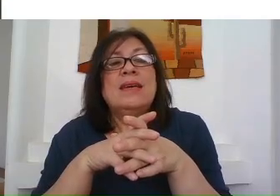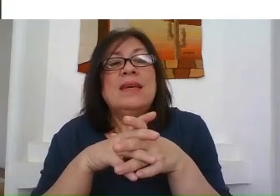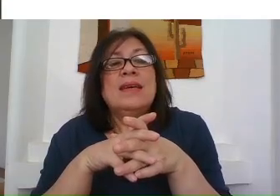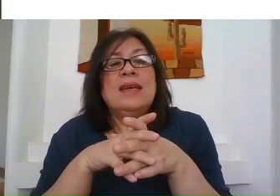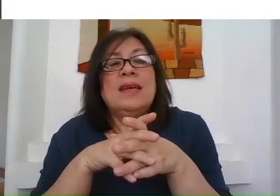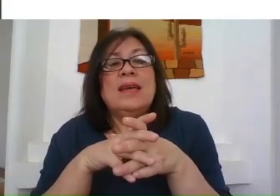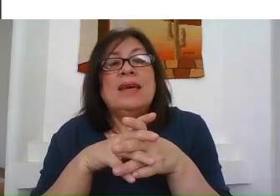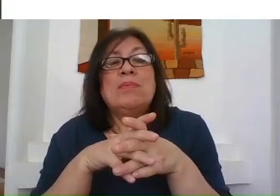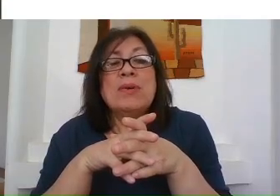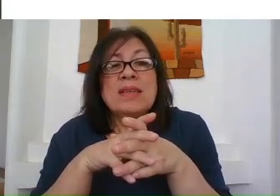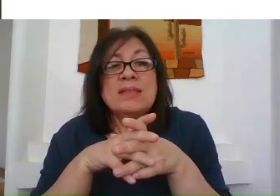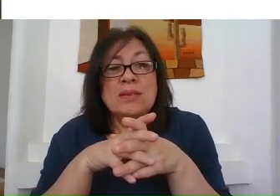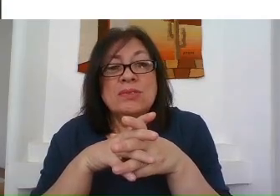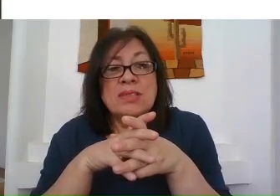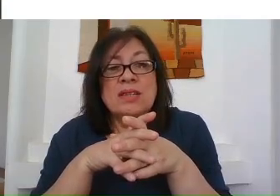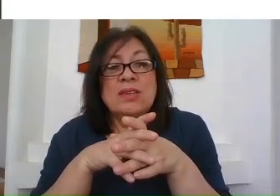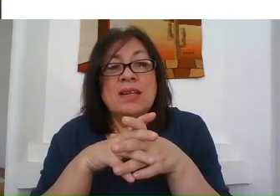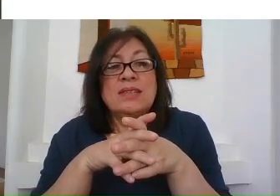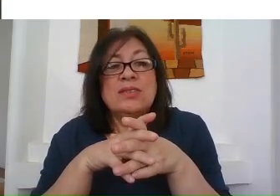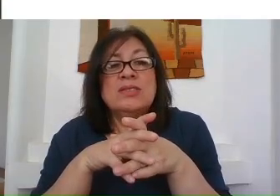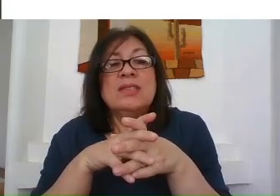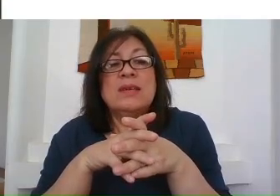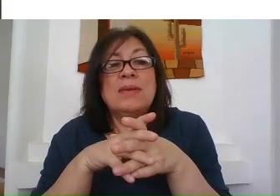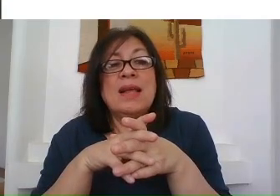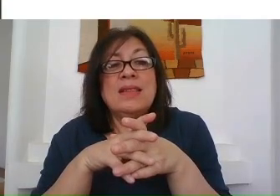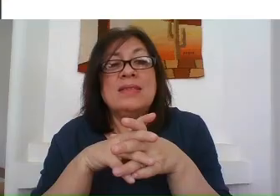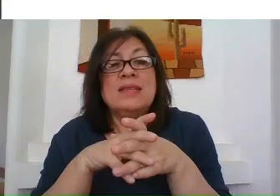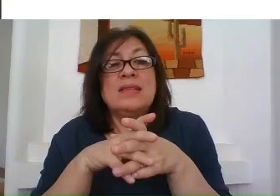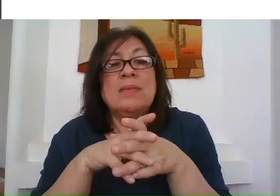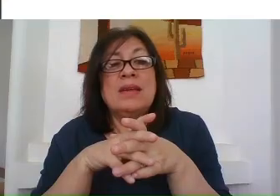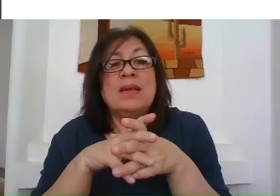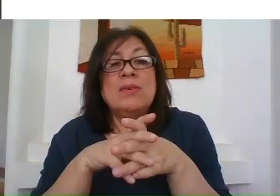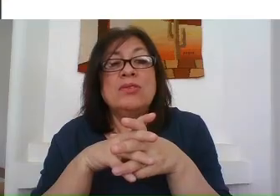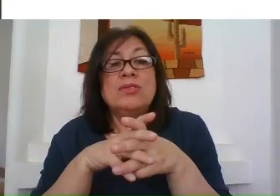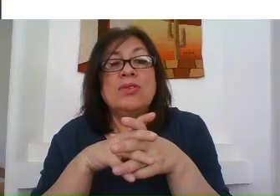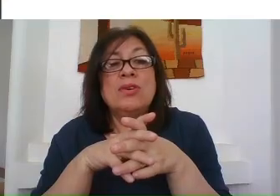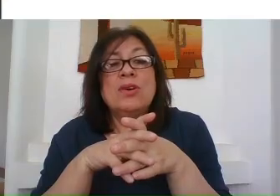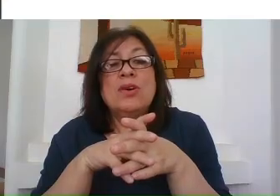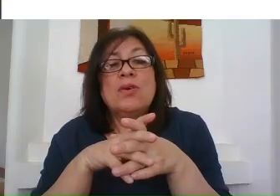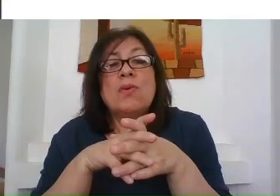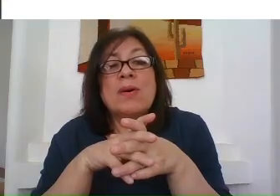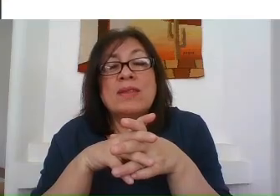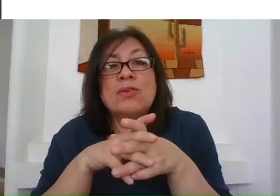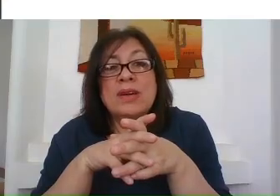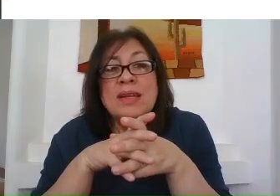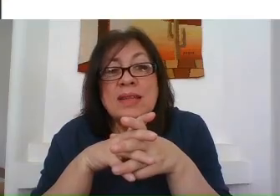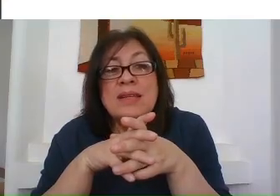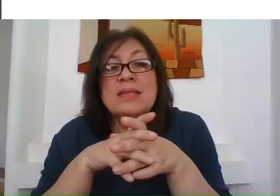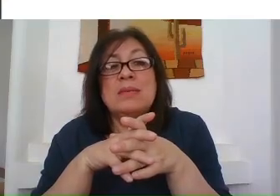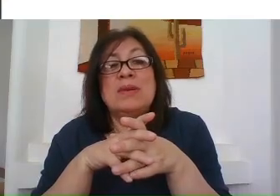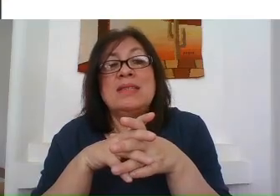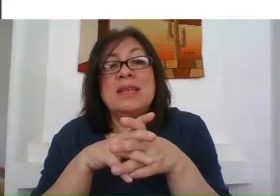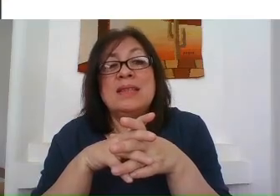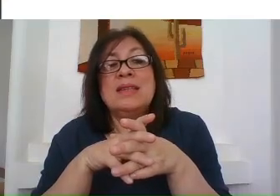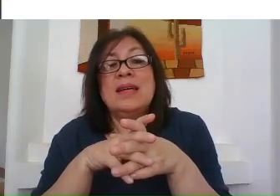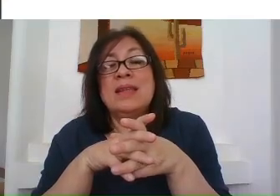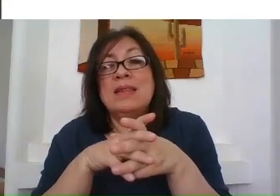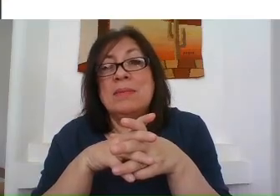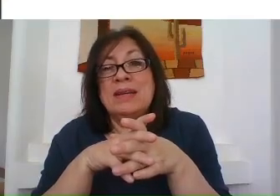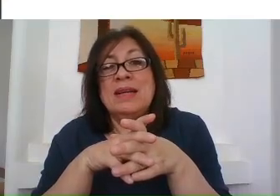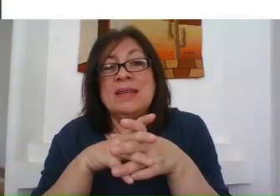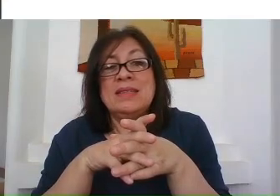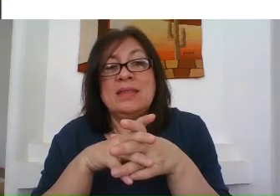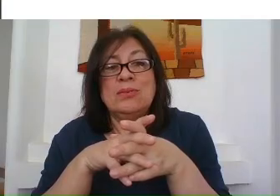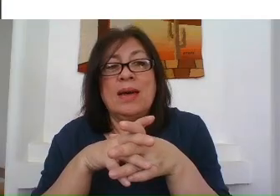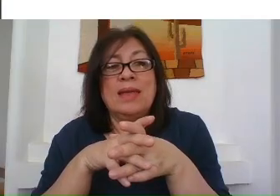cabeza, puede ser un signo de lesión cerebral del sistema nervioso cuando éste se presenta